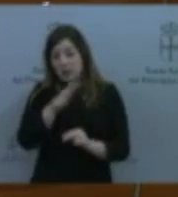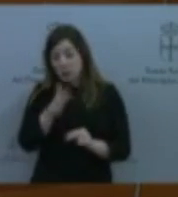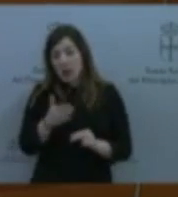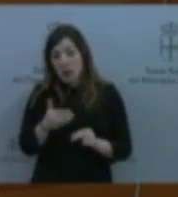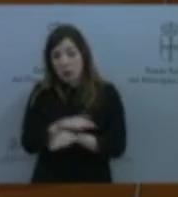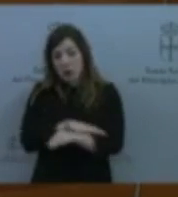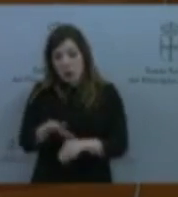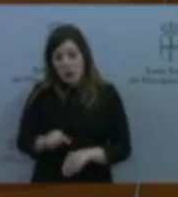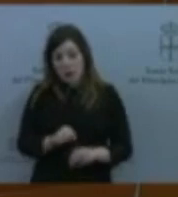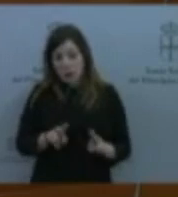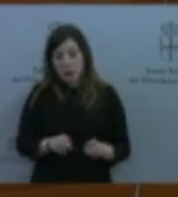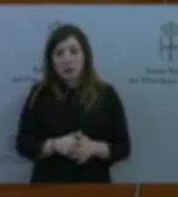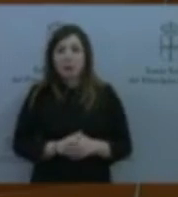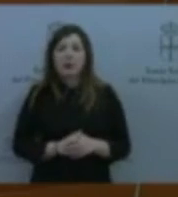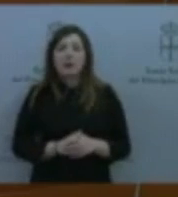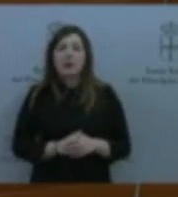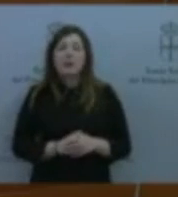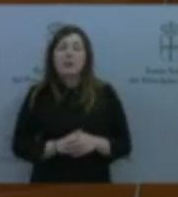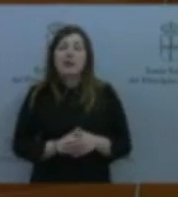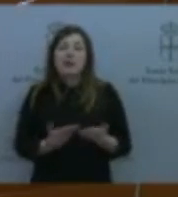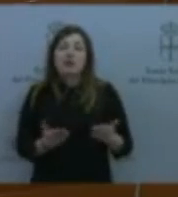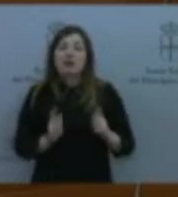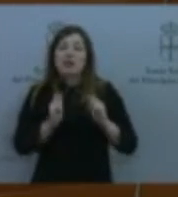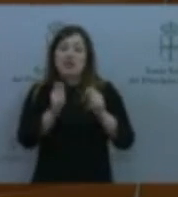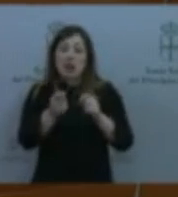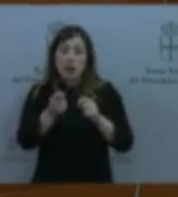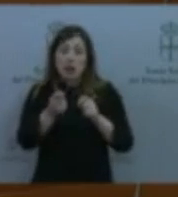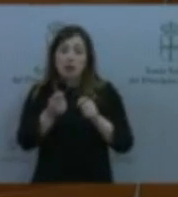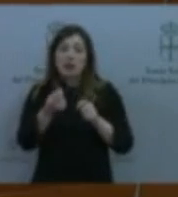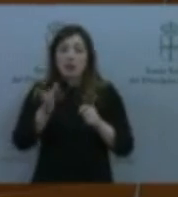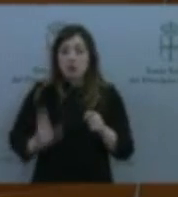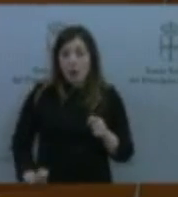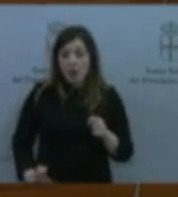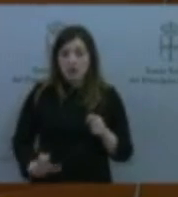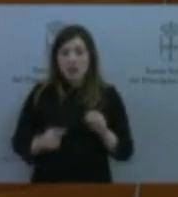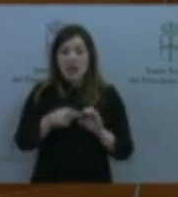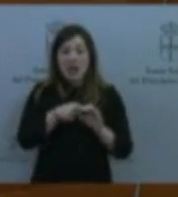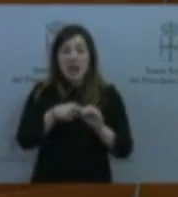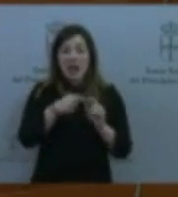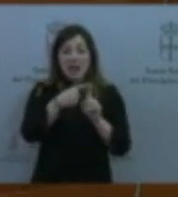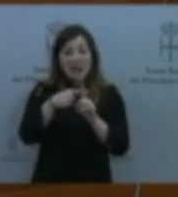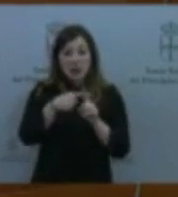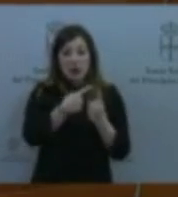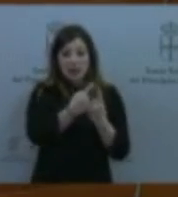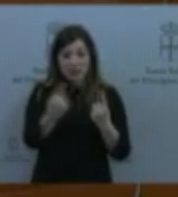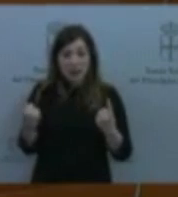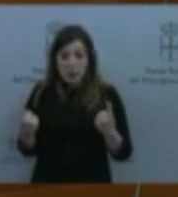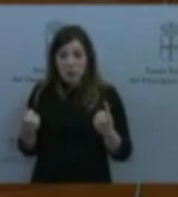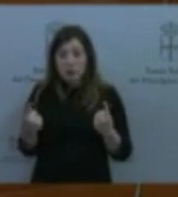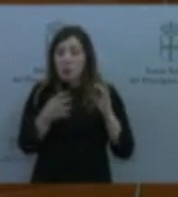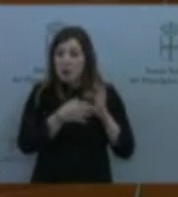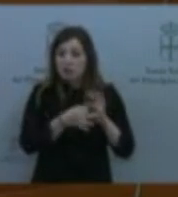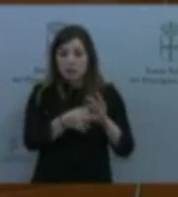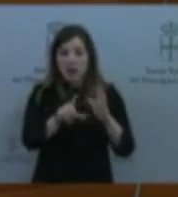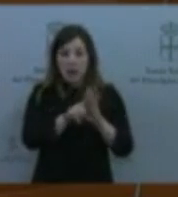La asignación retributiva de todas las categorías, evidentemente, se efectúa conforme a las leyes vigentes, sin que tenga trascendencia en este